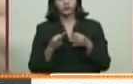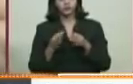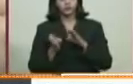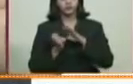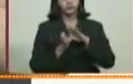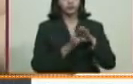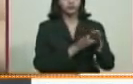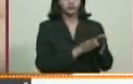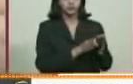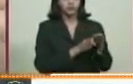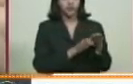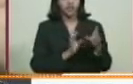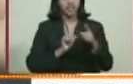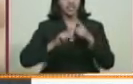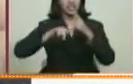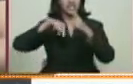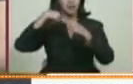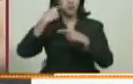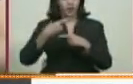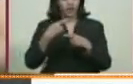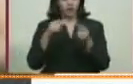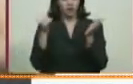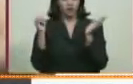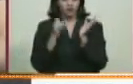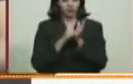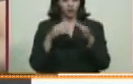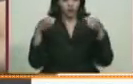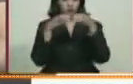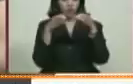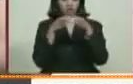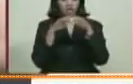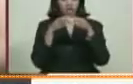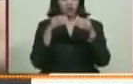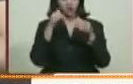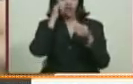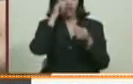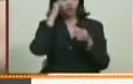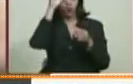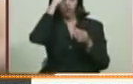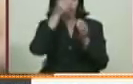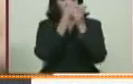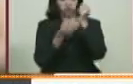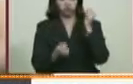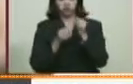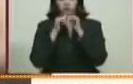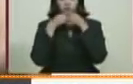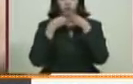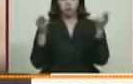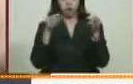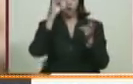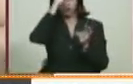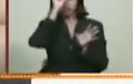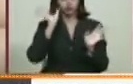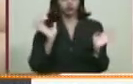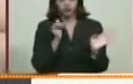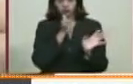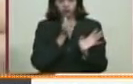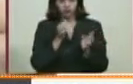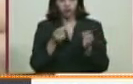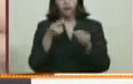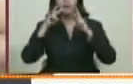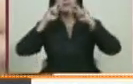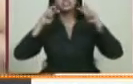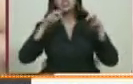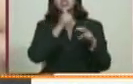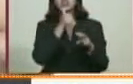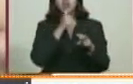personal rechazo y condeno, y ahí no hay duda. Quien las haya filtrado, nosotros veremos quién las filtró. Yo pudiera